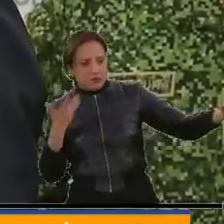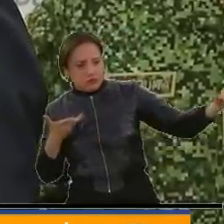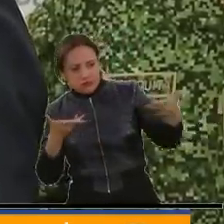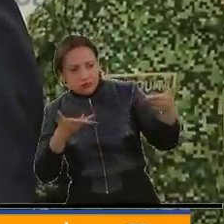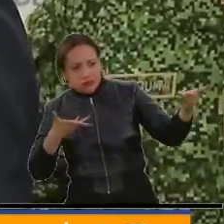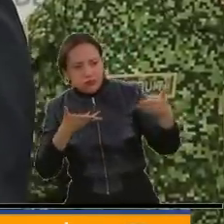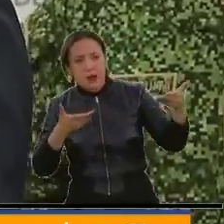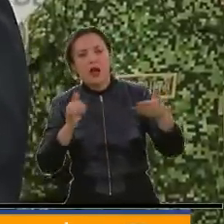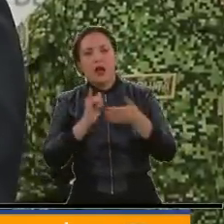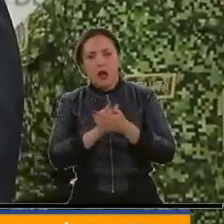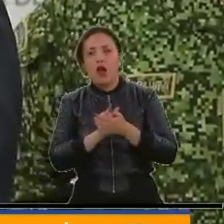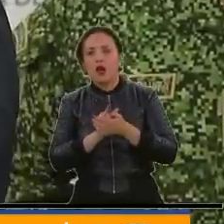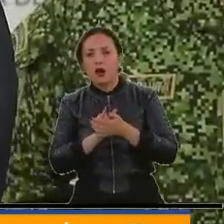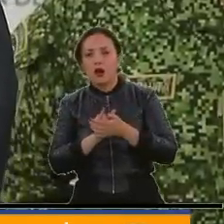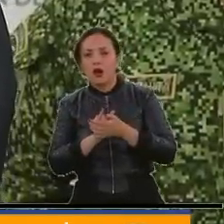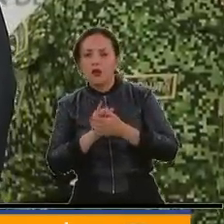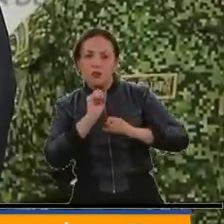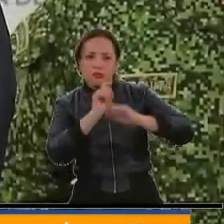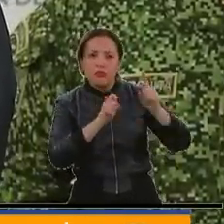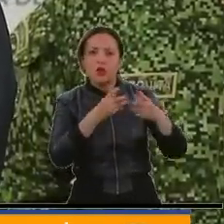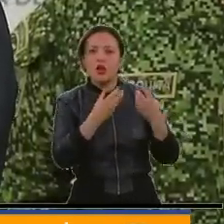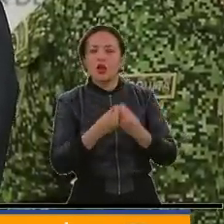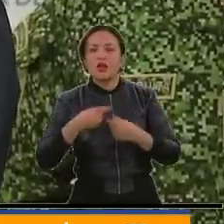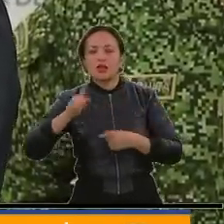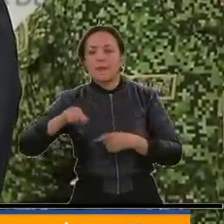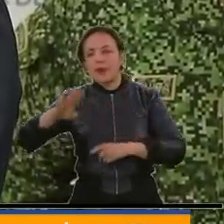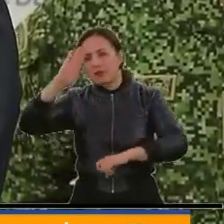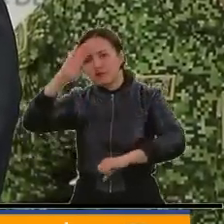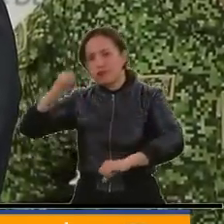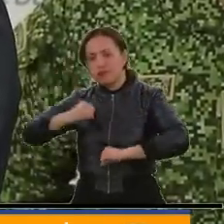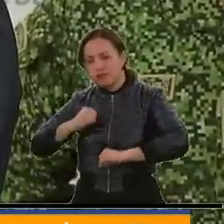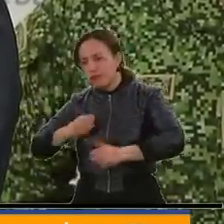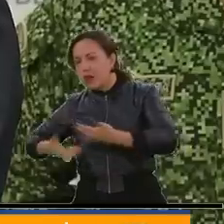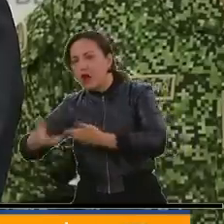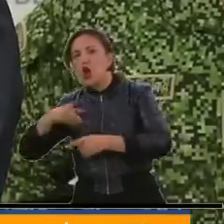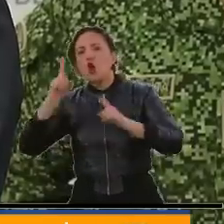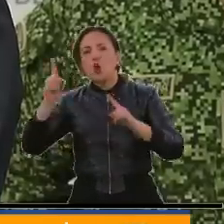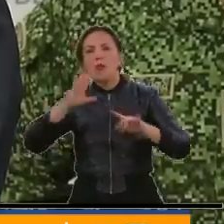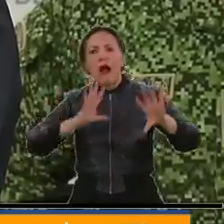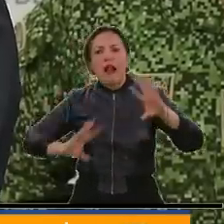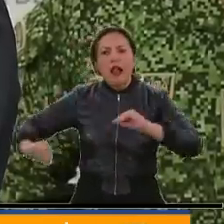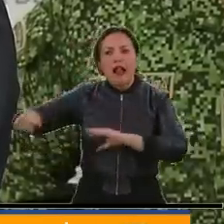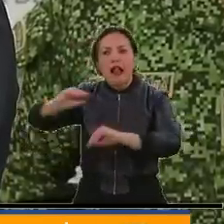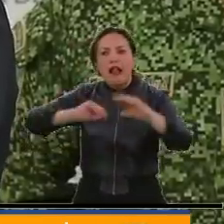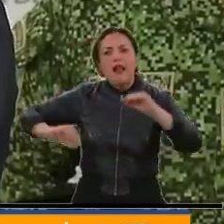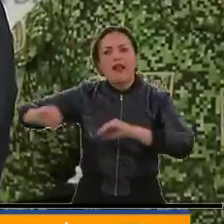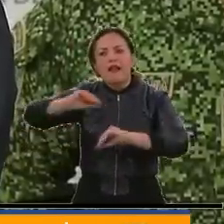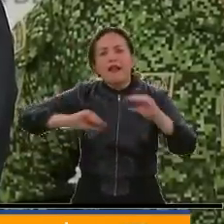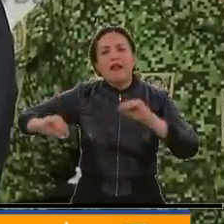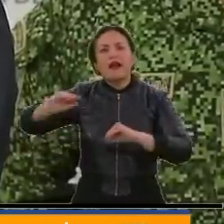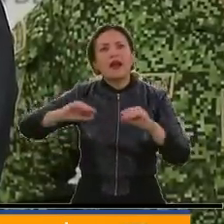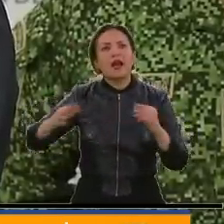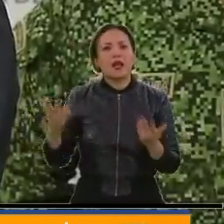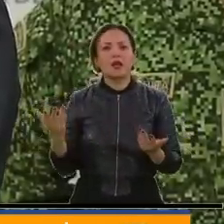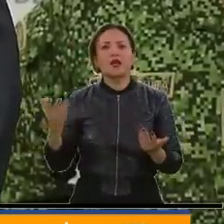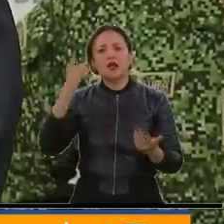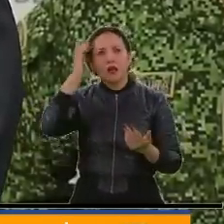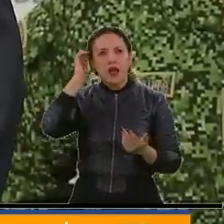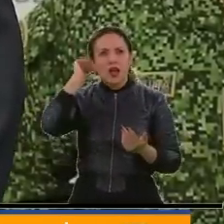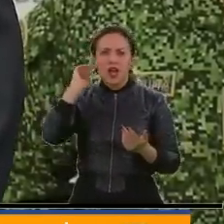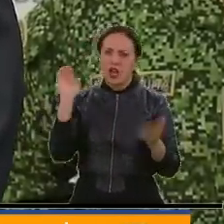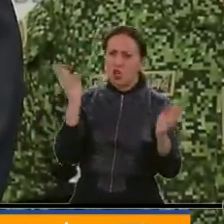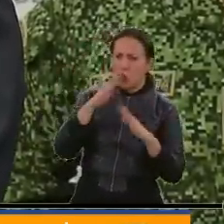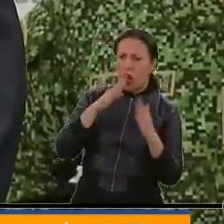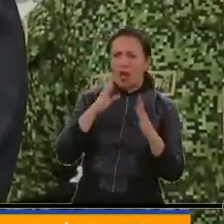consultada con nuestras Fuerzas Armadas. Había mucho rumor en torno a que esto no había sido así.